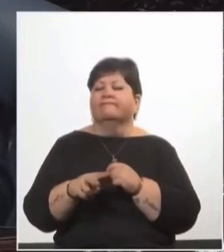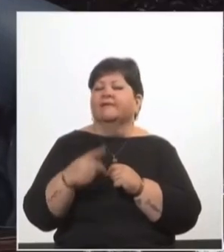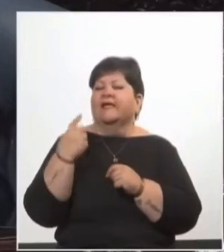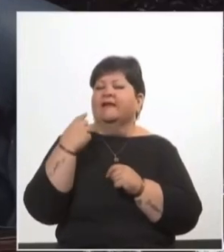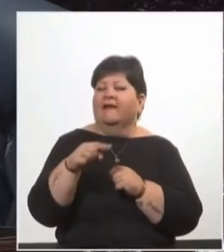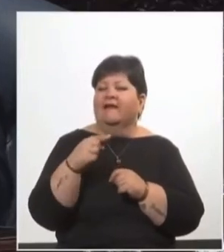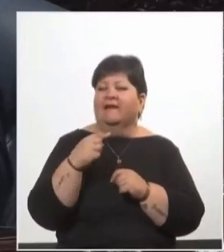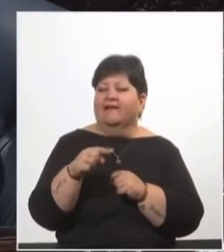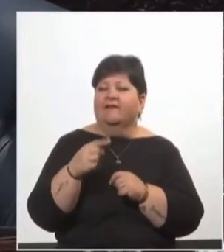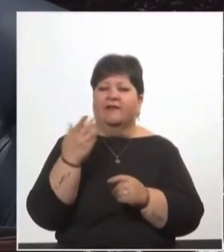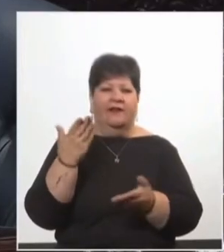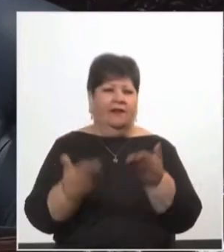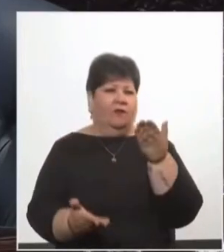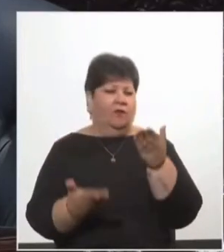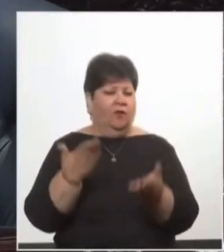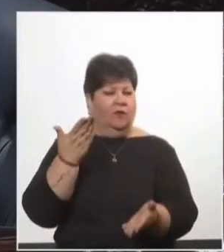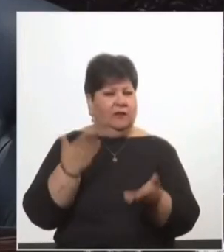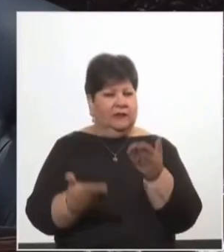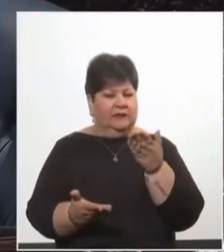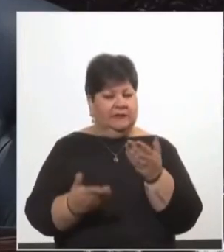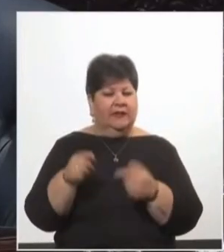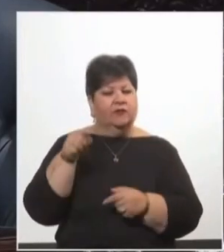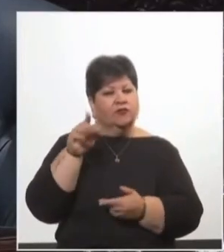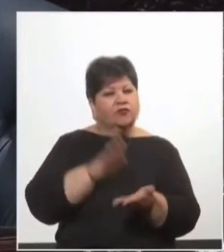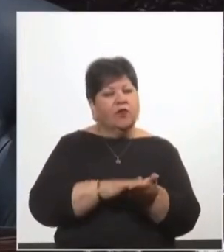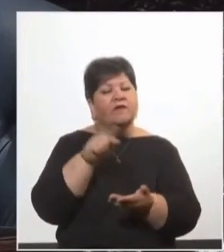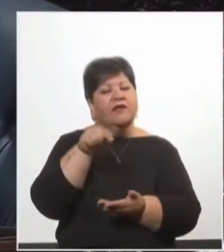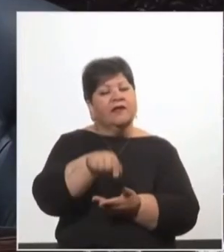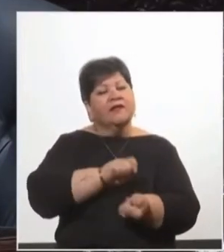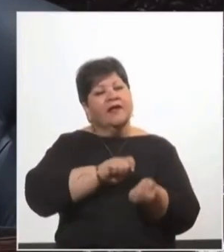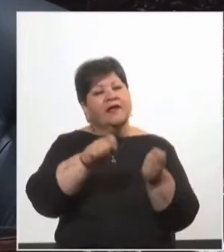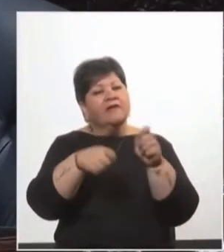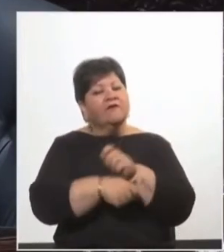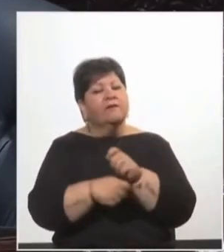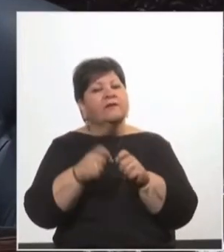de la justicia de esta reforma de la seguridad social. Gracias, señora presidenta.